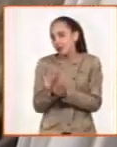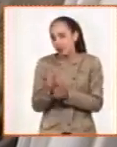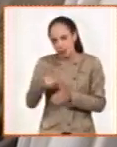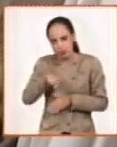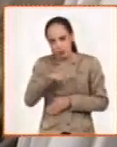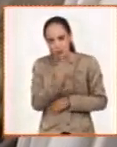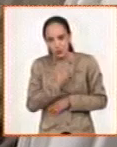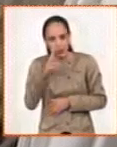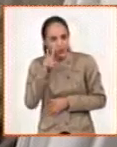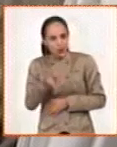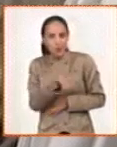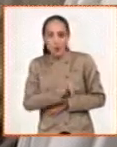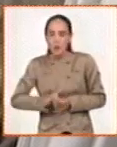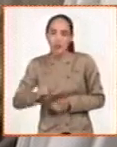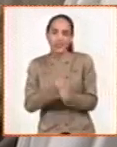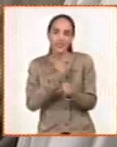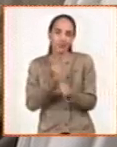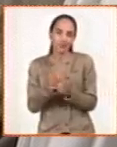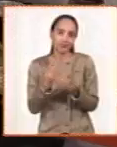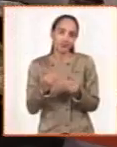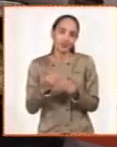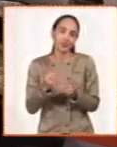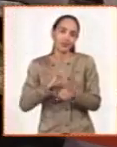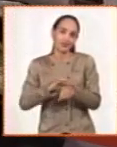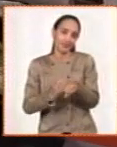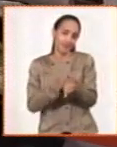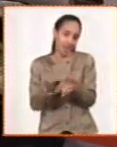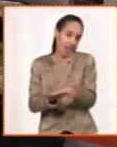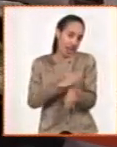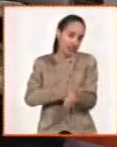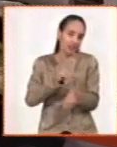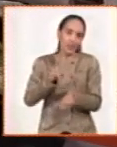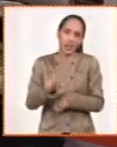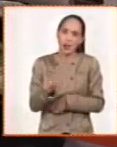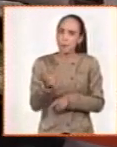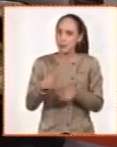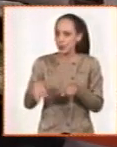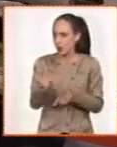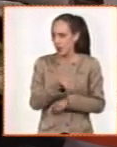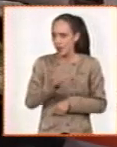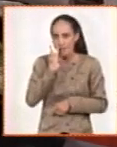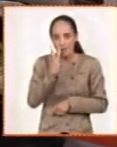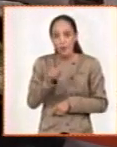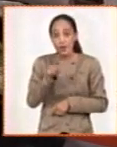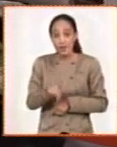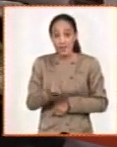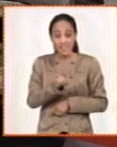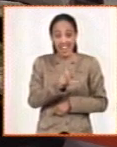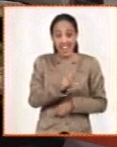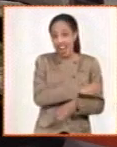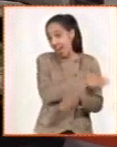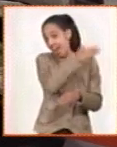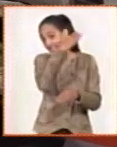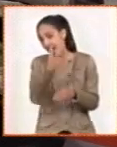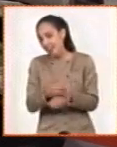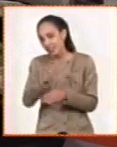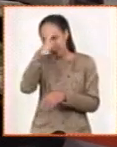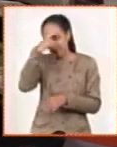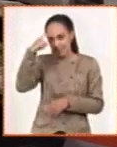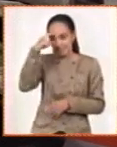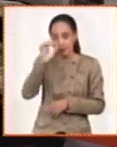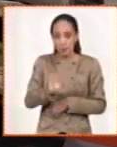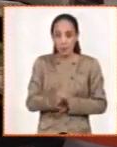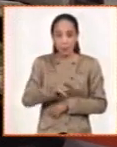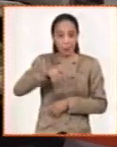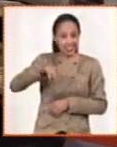cuando la pandemia, ahí en Villa Clara, pero lo hemos visto también ahora irse desde Villa Clara hasta Pinar del Río. La experiencia esta ahora en Pinar